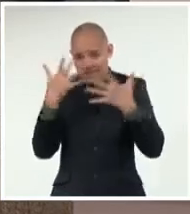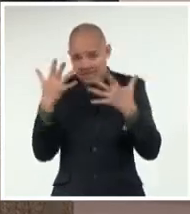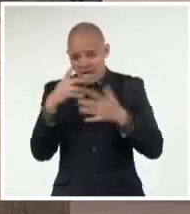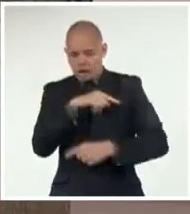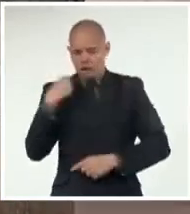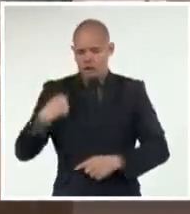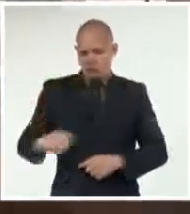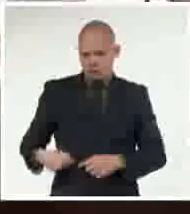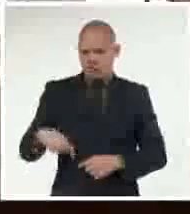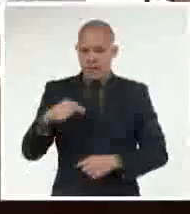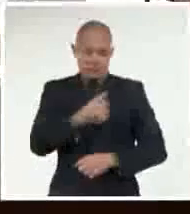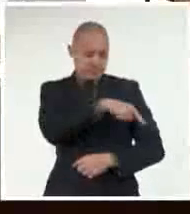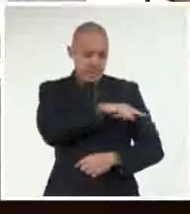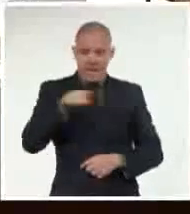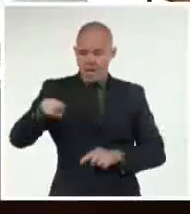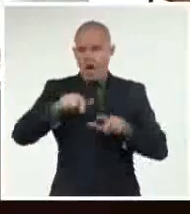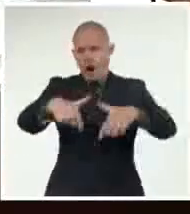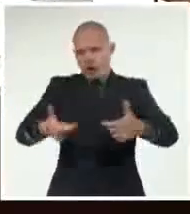Congreso.